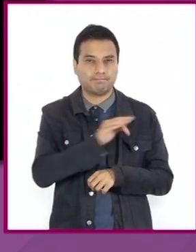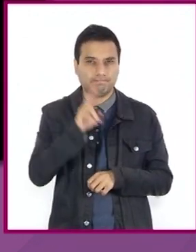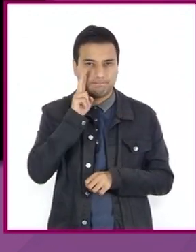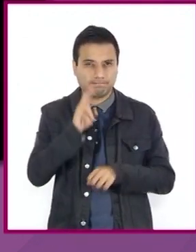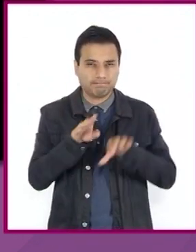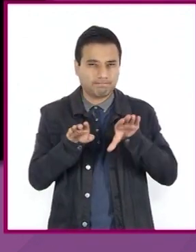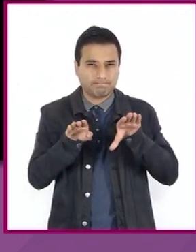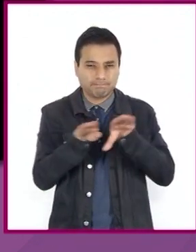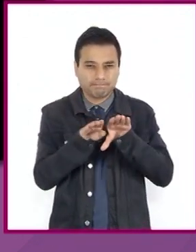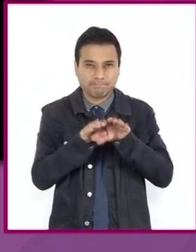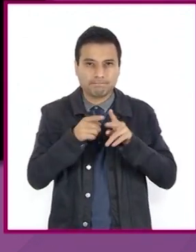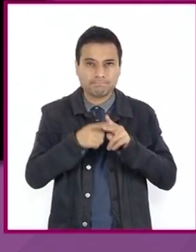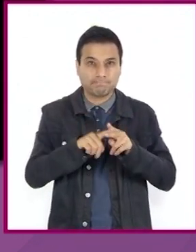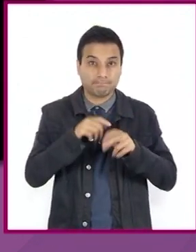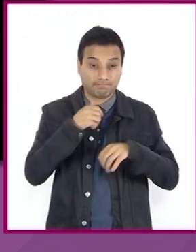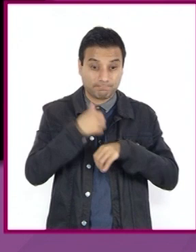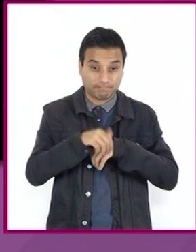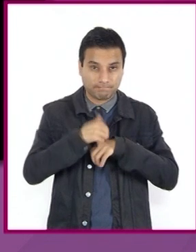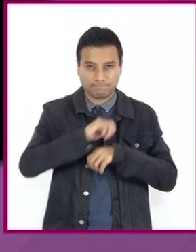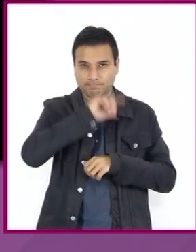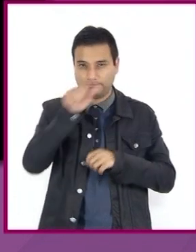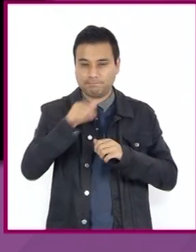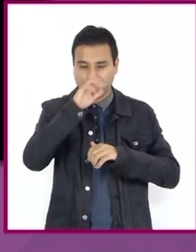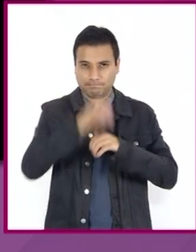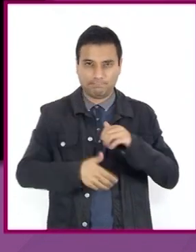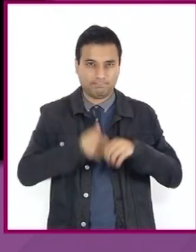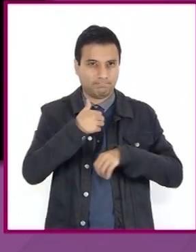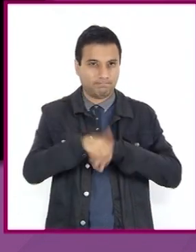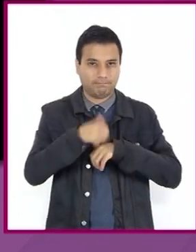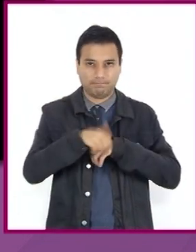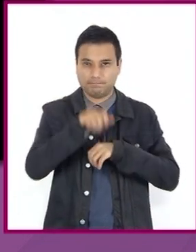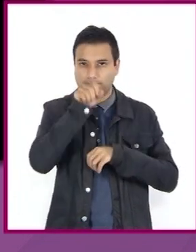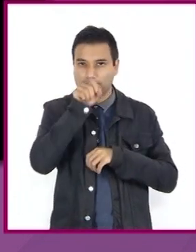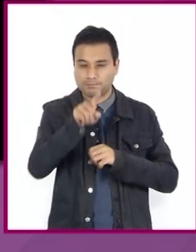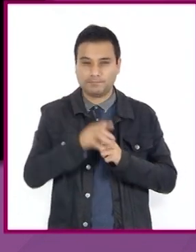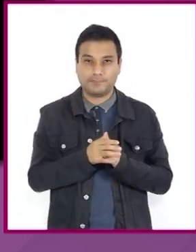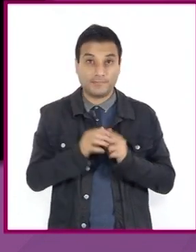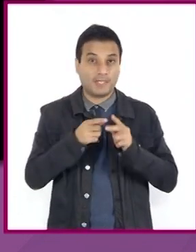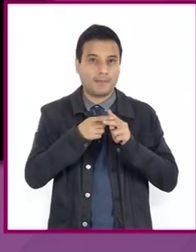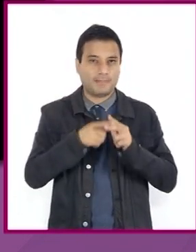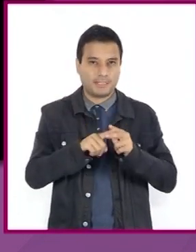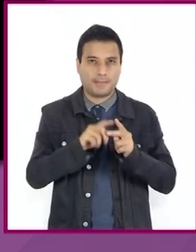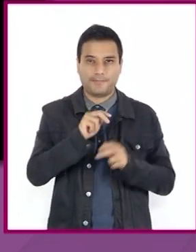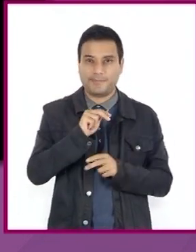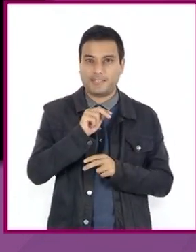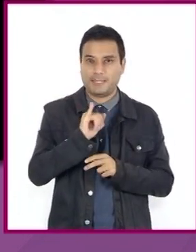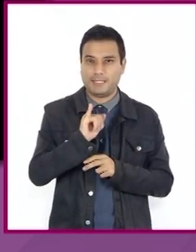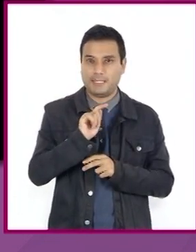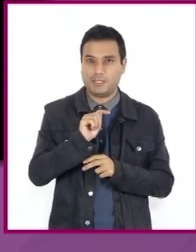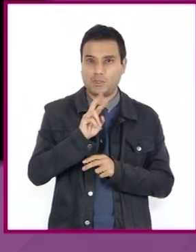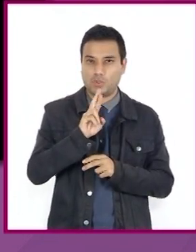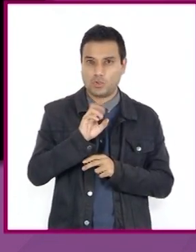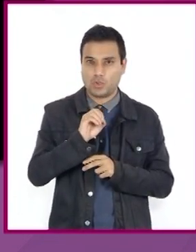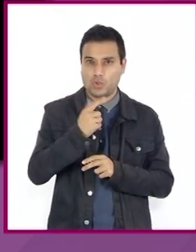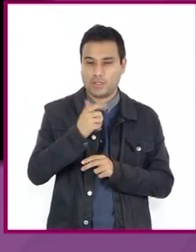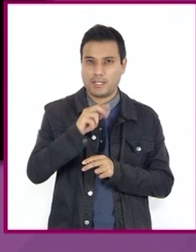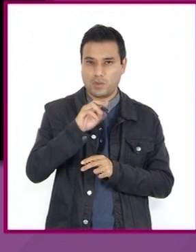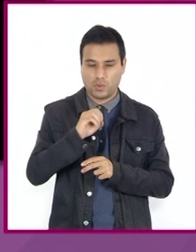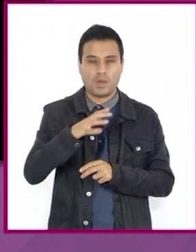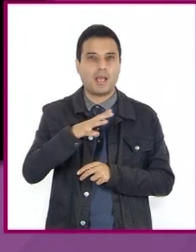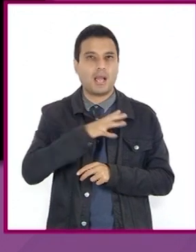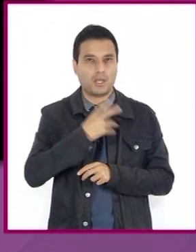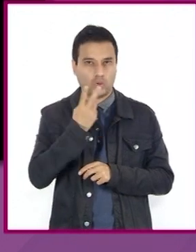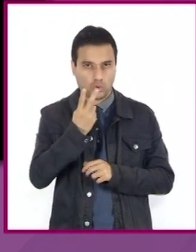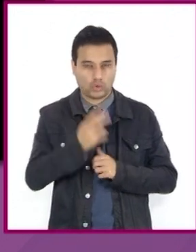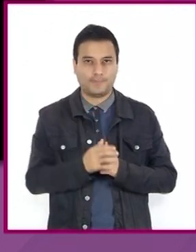un número de átomos y terminamos con ese mismo número. Empezamos con el nitrógeno. Vean que del lado izquierdo tenemos 2 átomos de